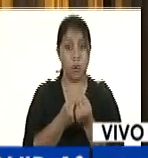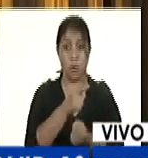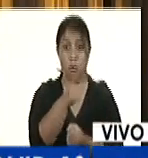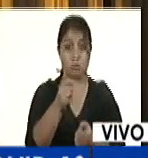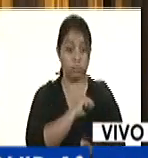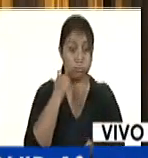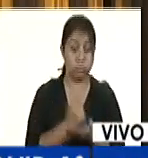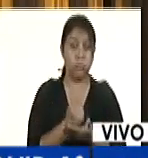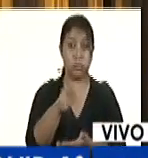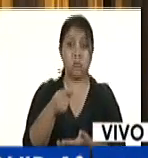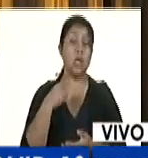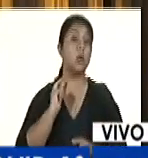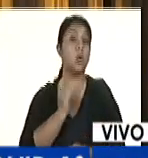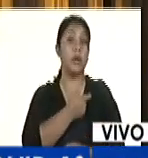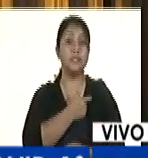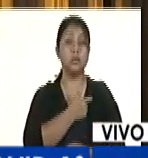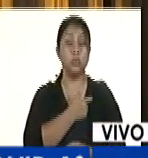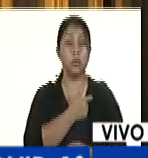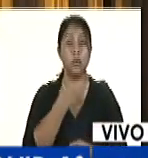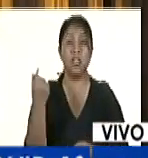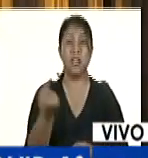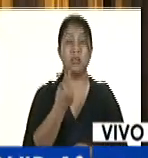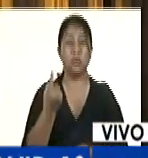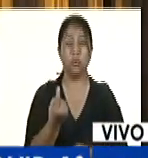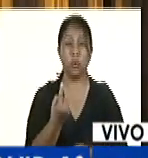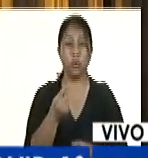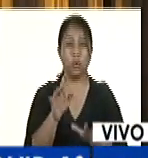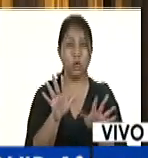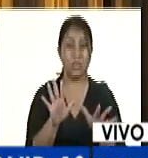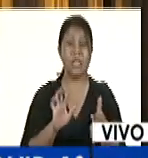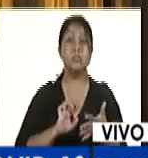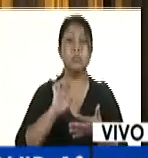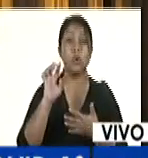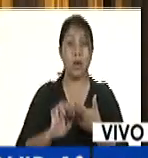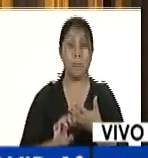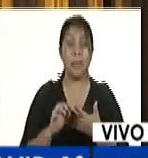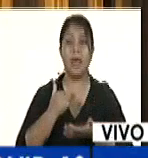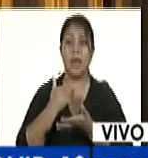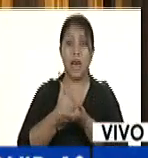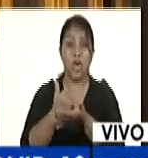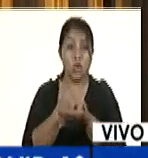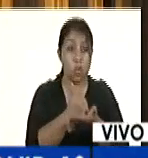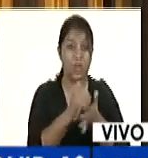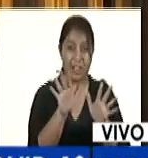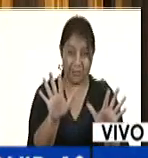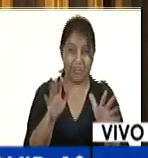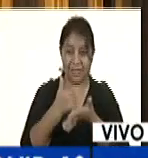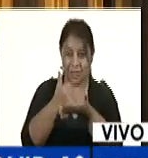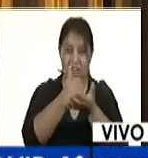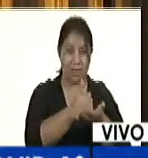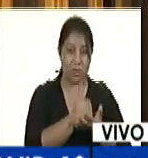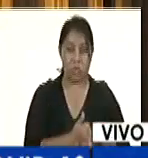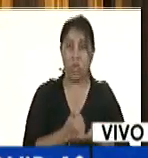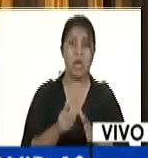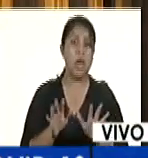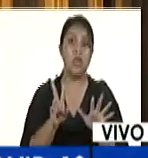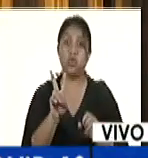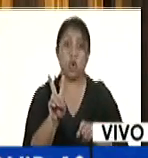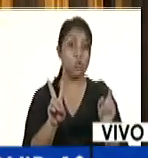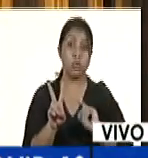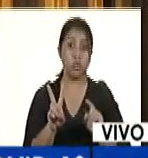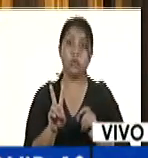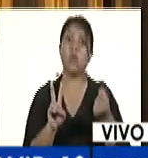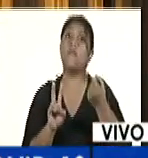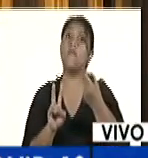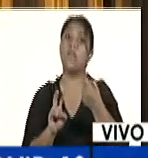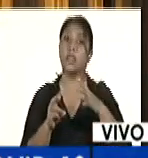todos los 10 programas de apoyo que tenemos, no solo en 2, sino que los 8 que vienen de lo que el Congreso